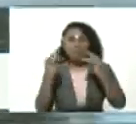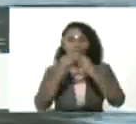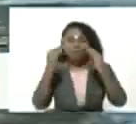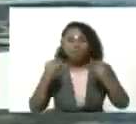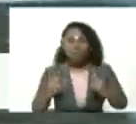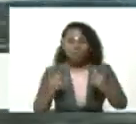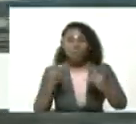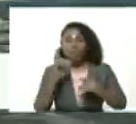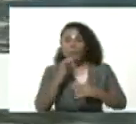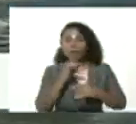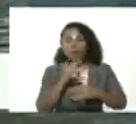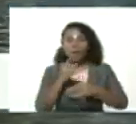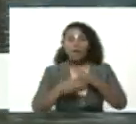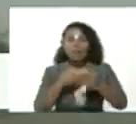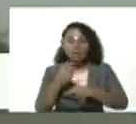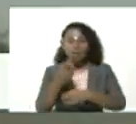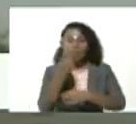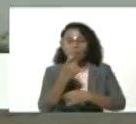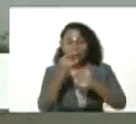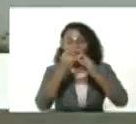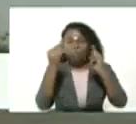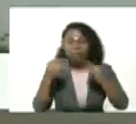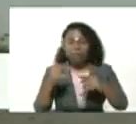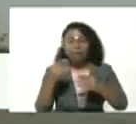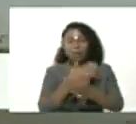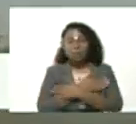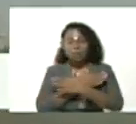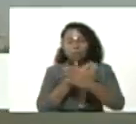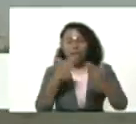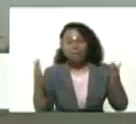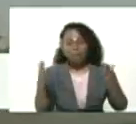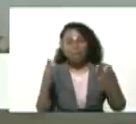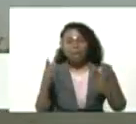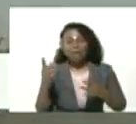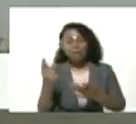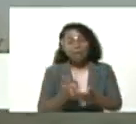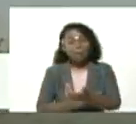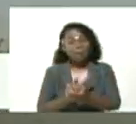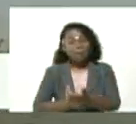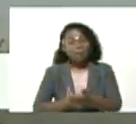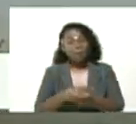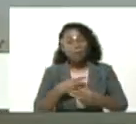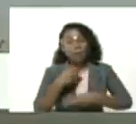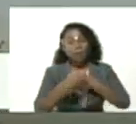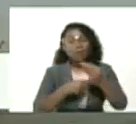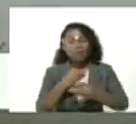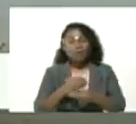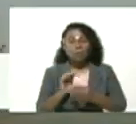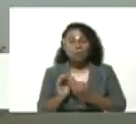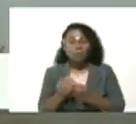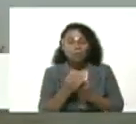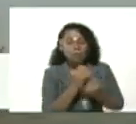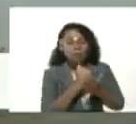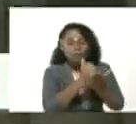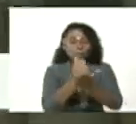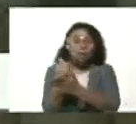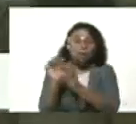No tenemos ahorita refugio, no hizo falta el refugio, ya que la solidaridad entre hermanos nos llevó a acoger a toda esta